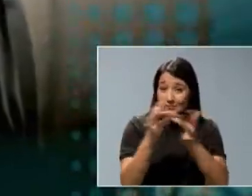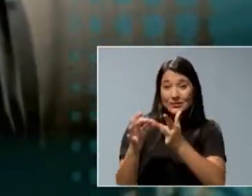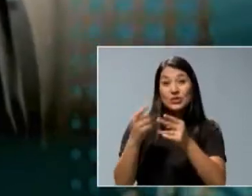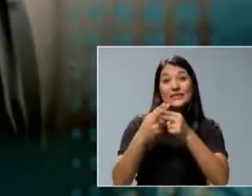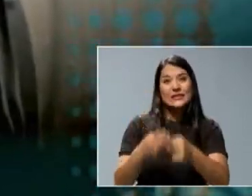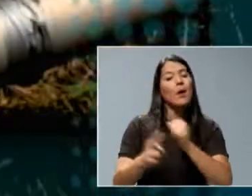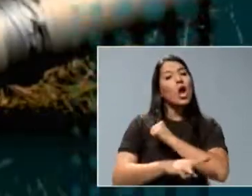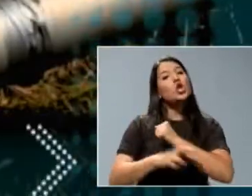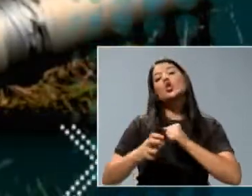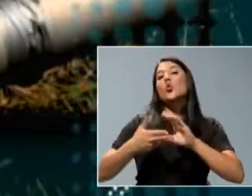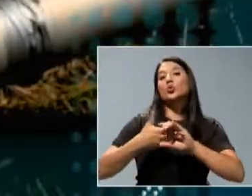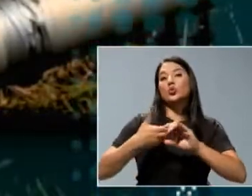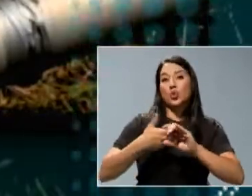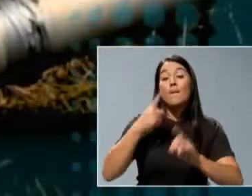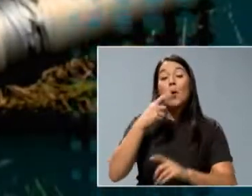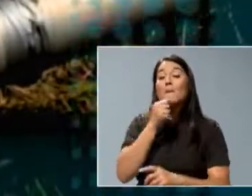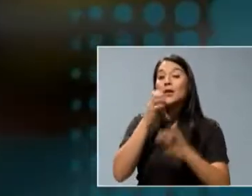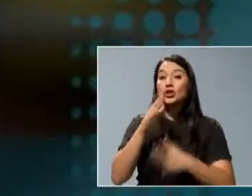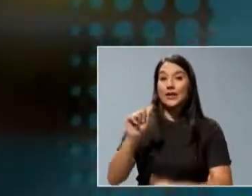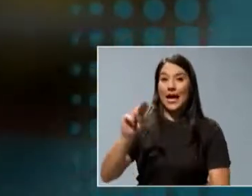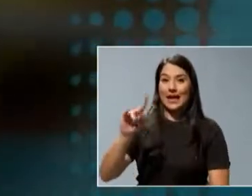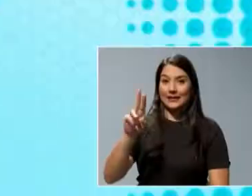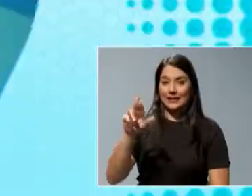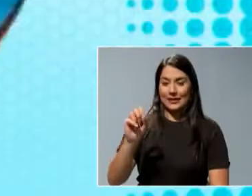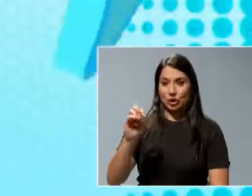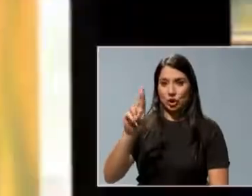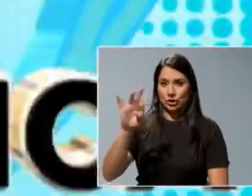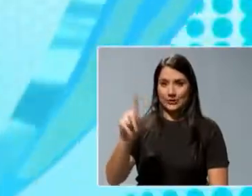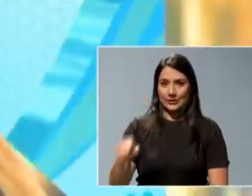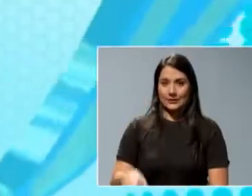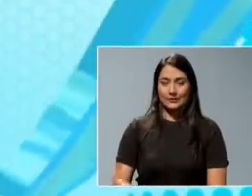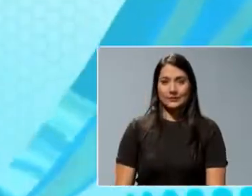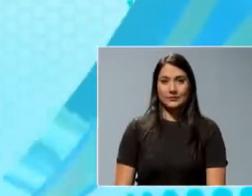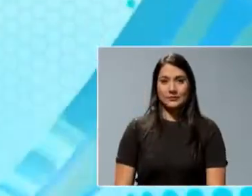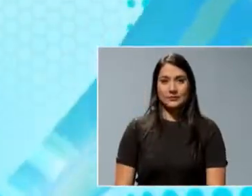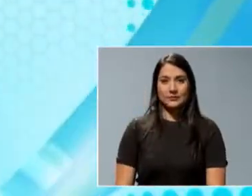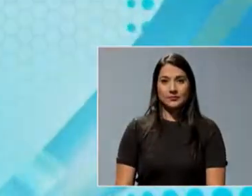de combustible del periodista Andrés Ortiz.